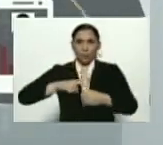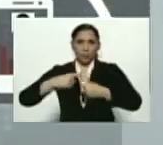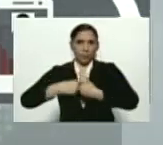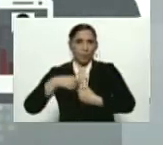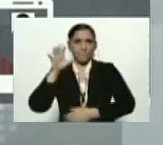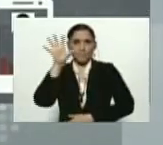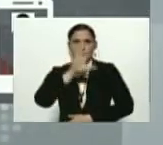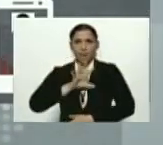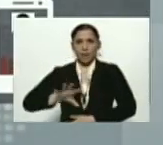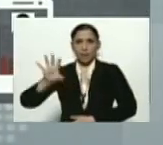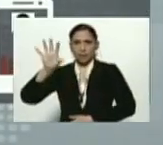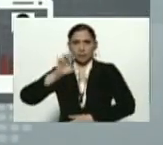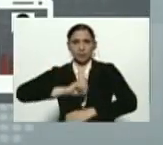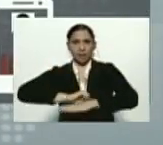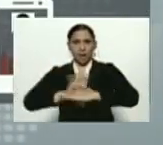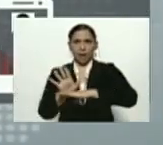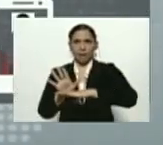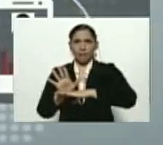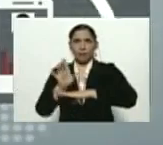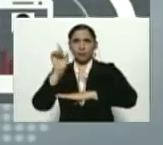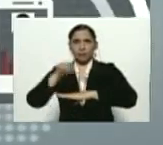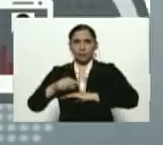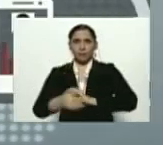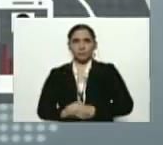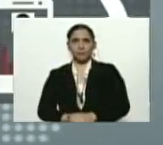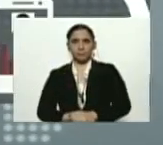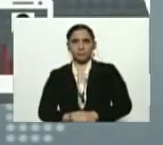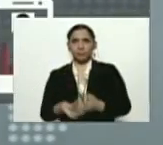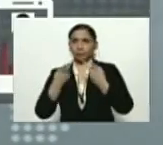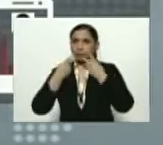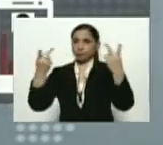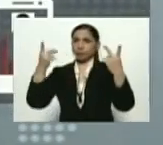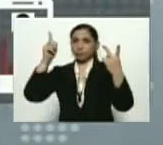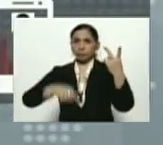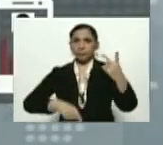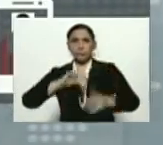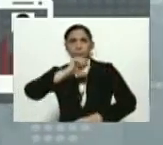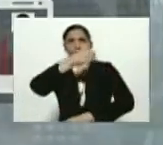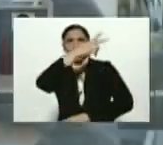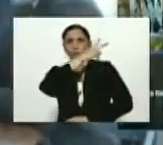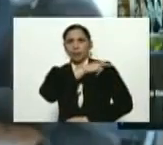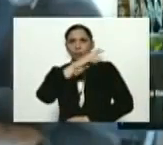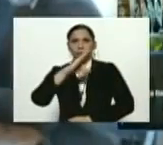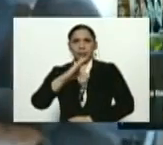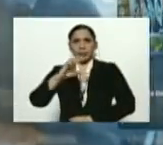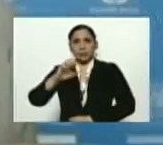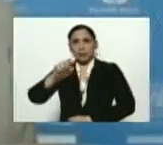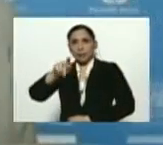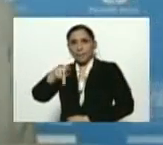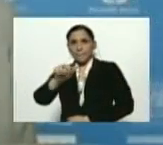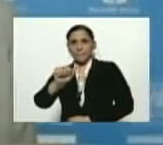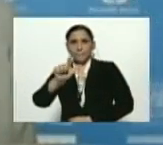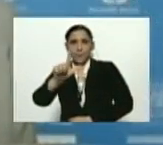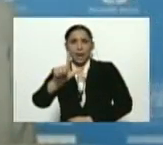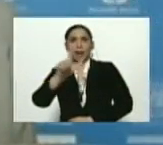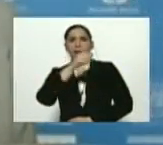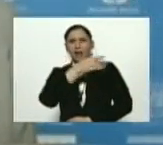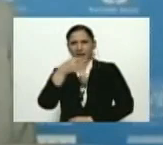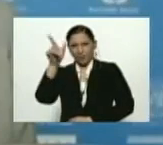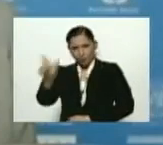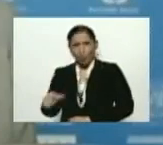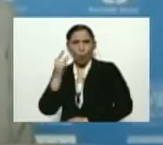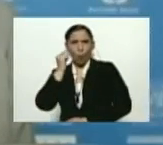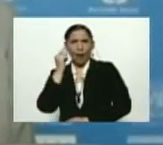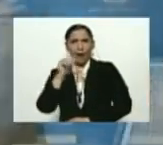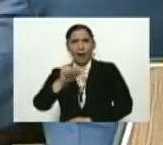también tuvo participación un mensaje de la directora de la CEPAL, la doctora Alicia Bárcena. Bueno, tuvimos también participación